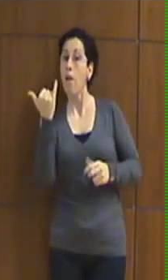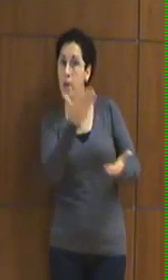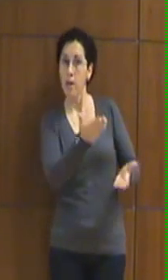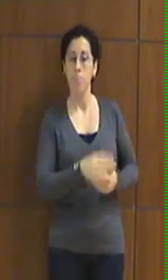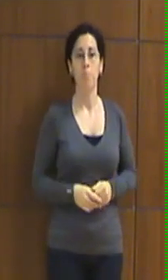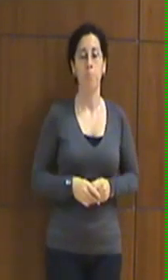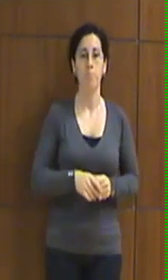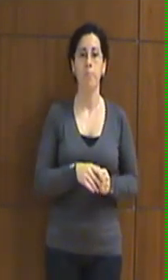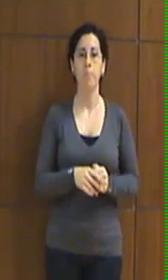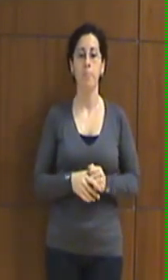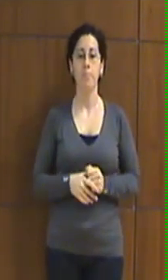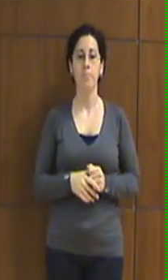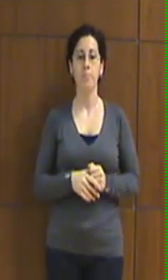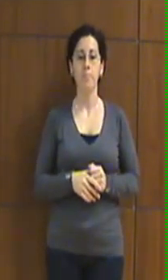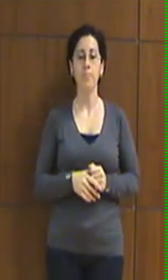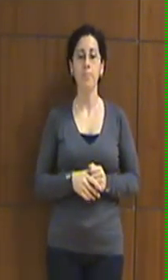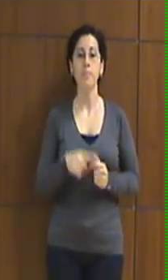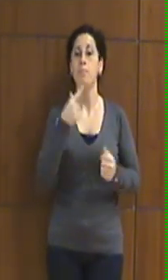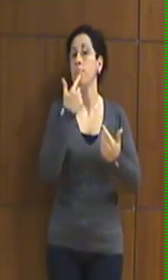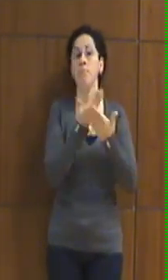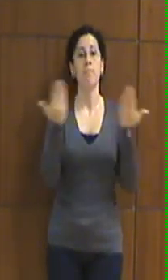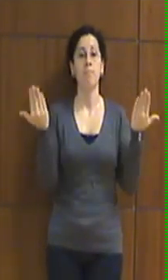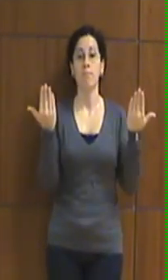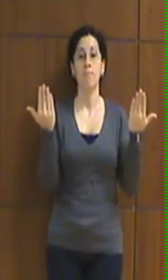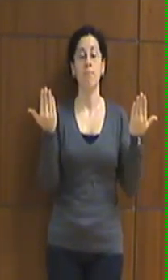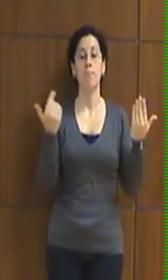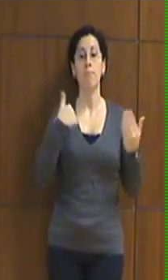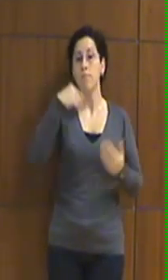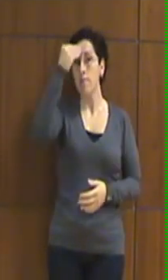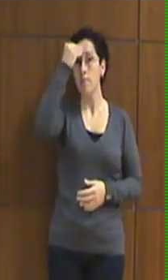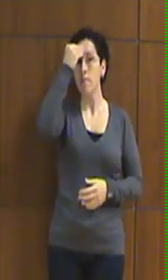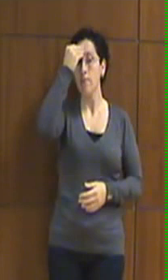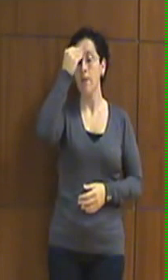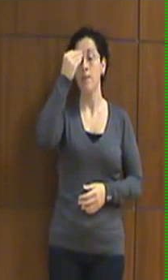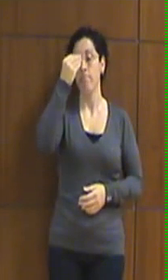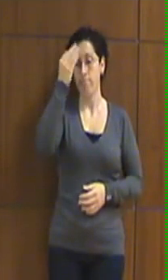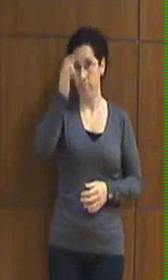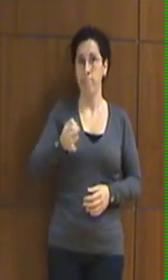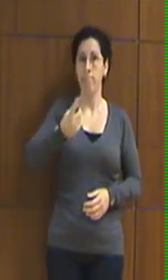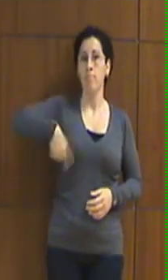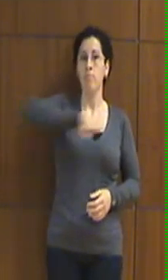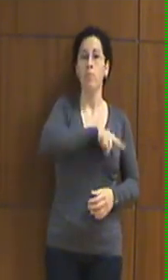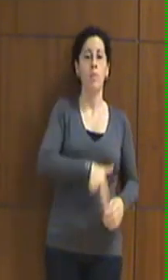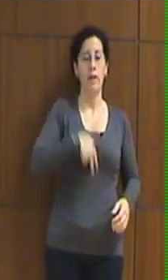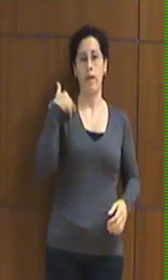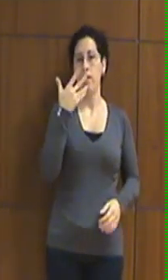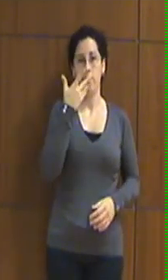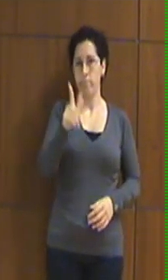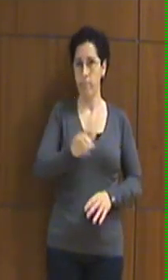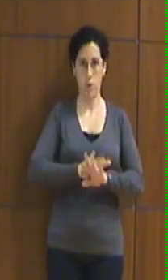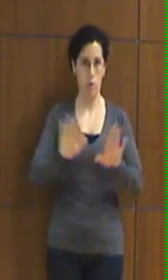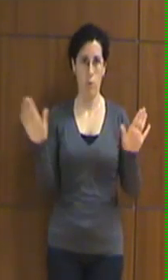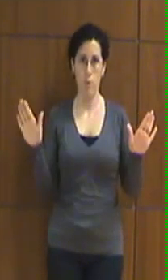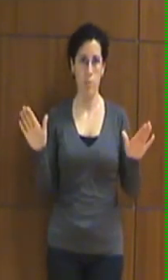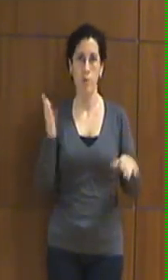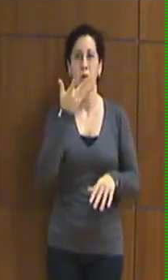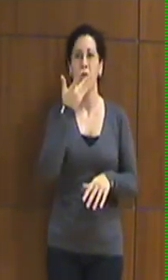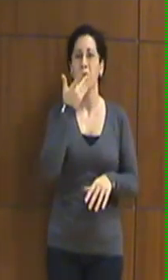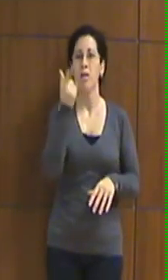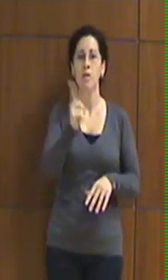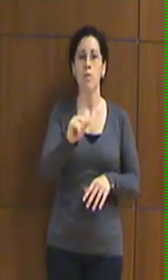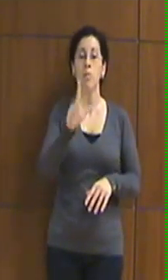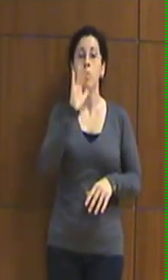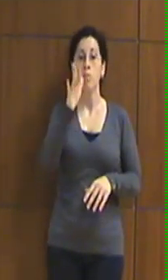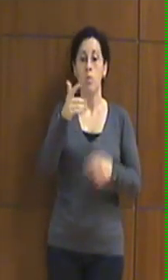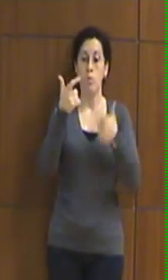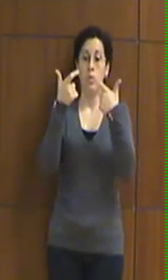Pues bueno, yo aquí creo que el gran problema que tenemos es un desconocimiento, ¿no? Un desconocimiento de que hay un